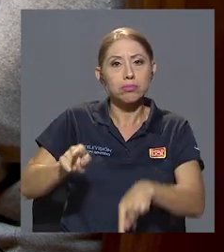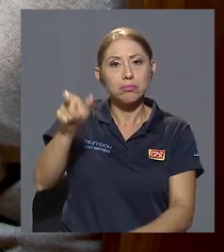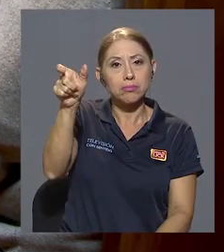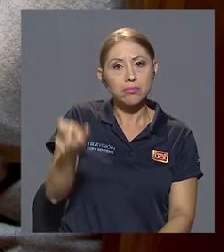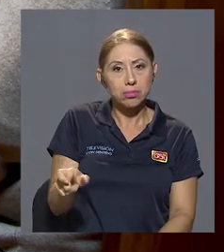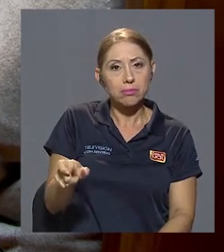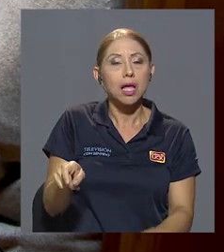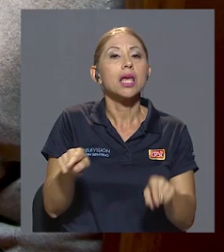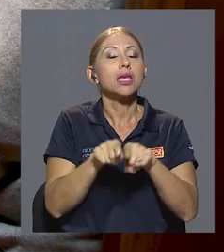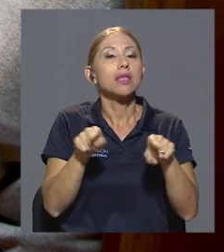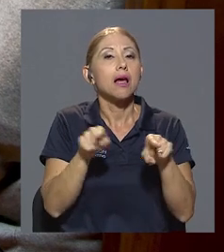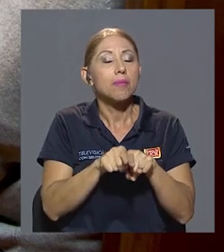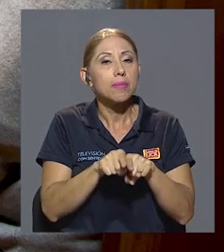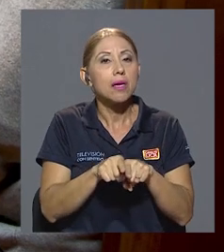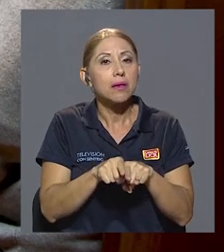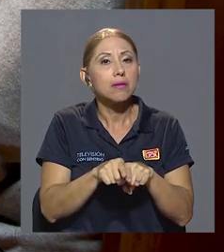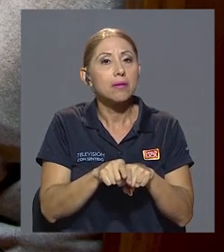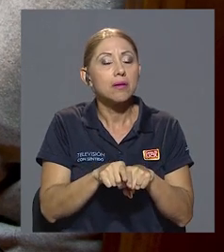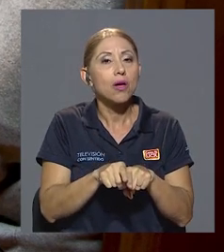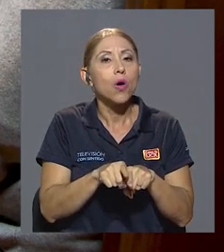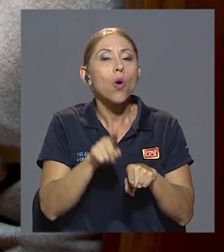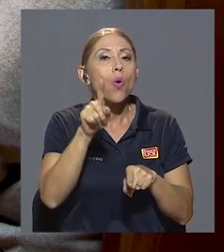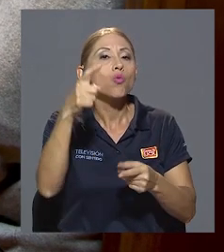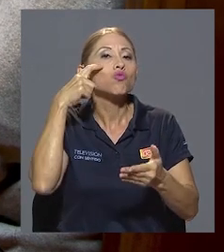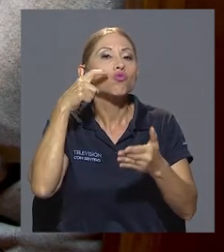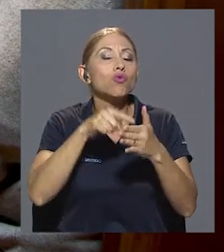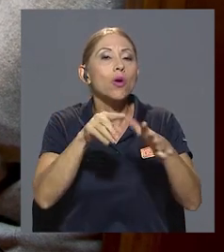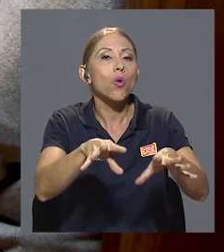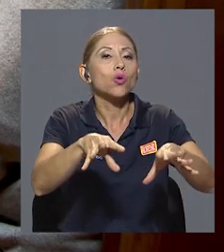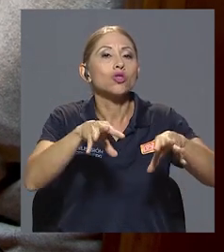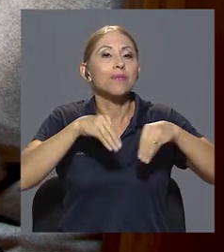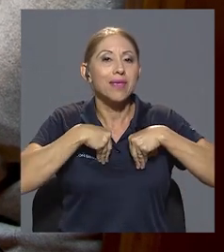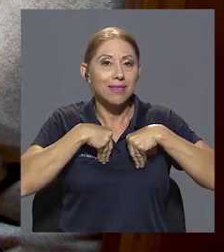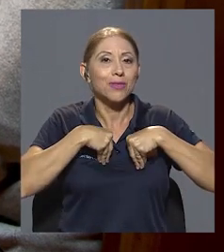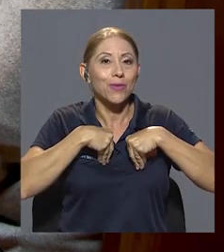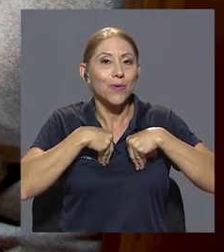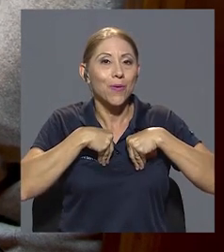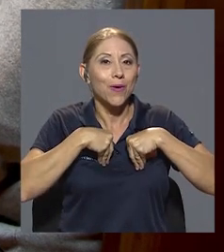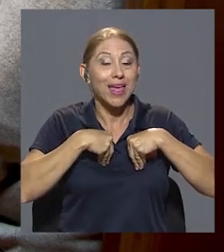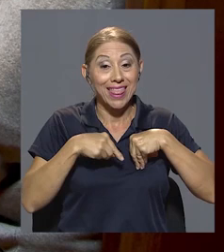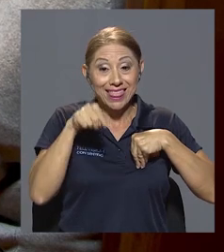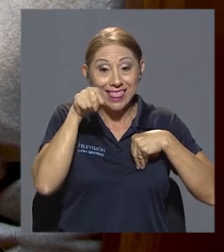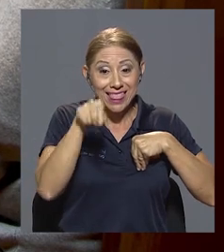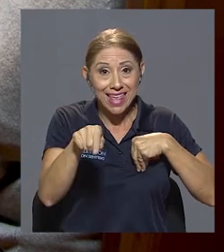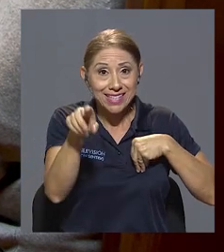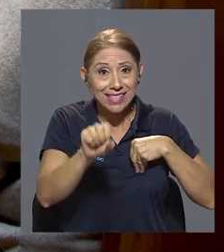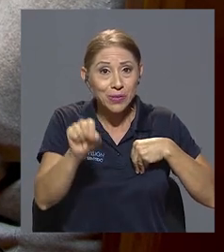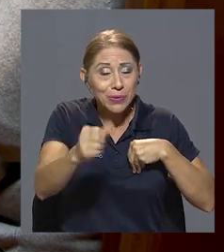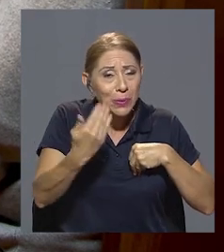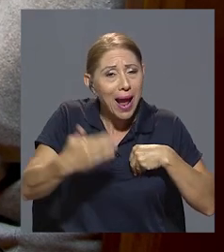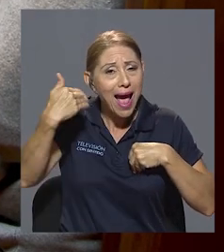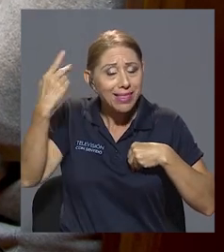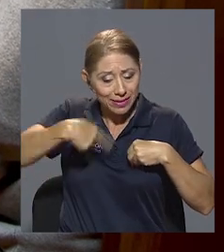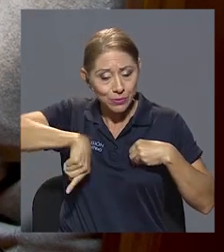de un reconocimiento de aquello de lo cual nosotros también nos vimos